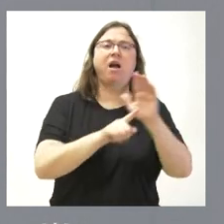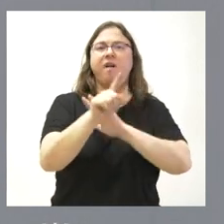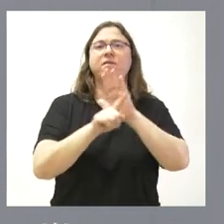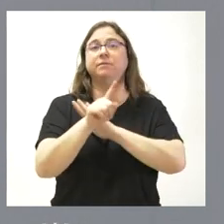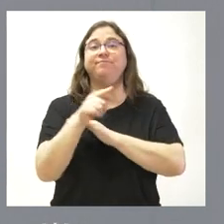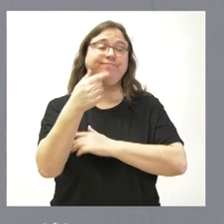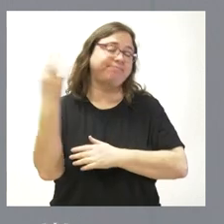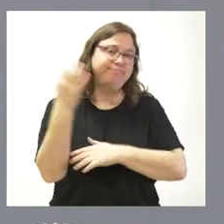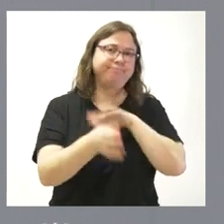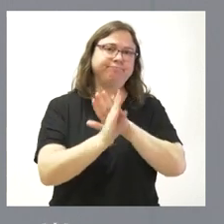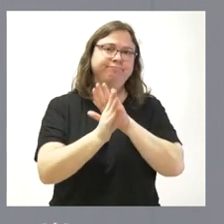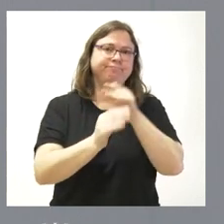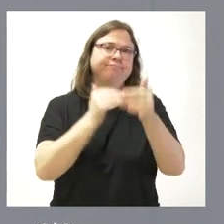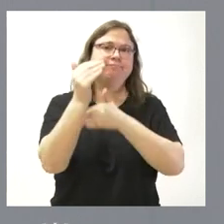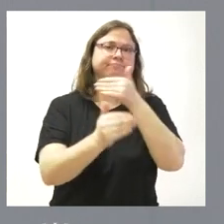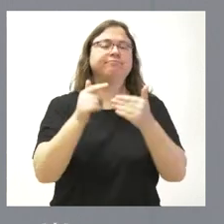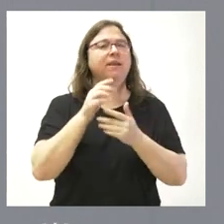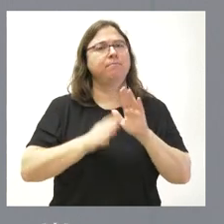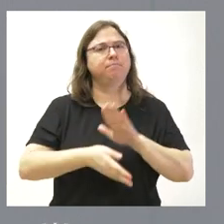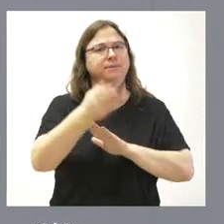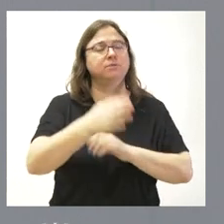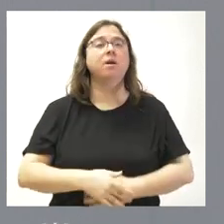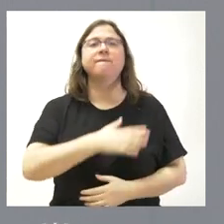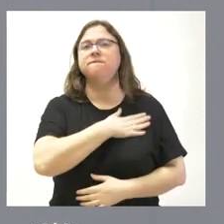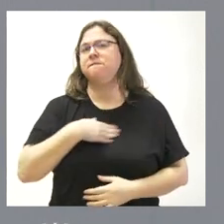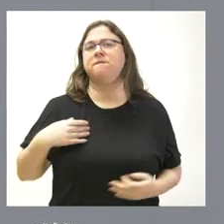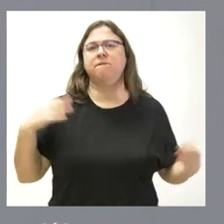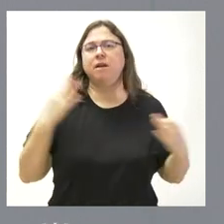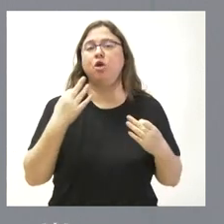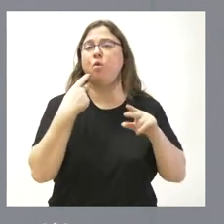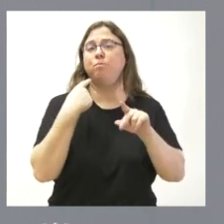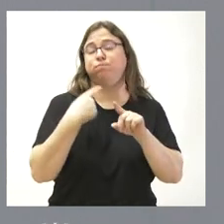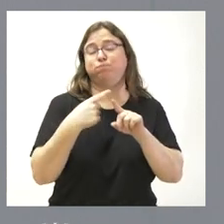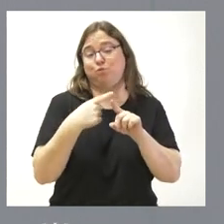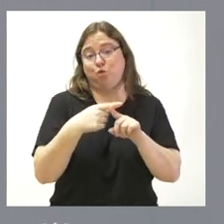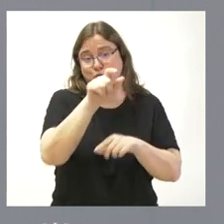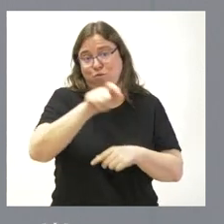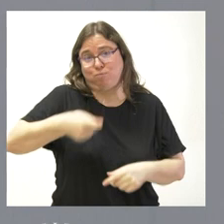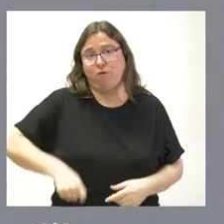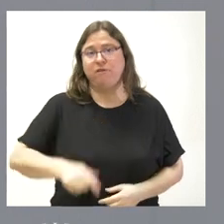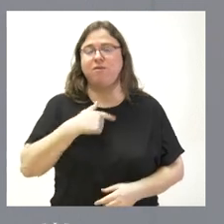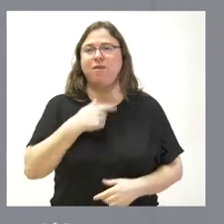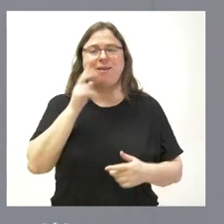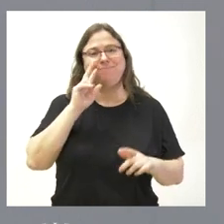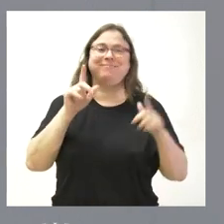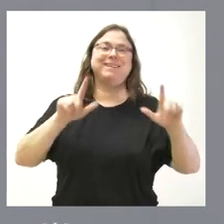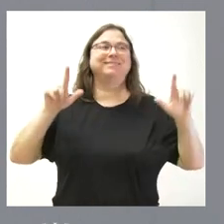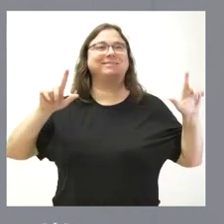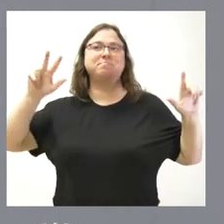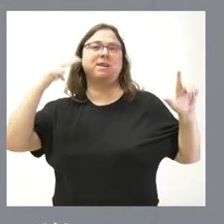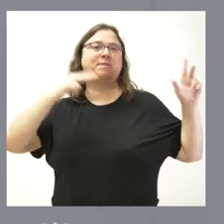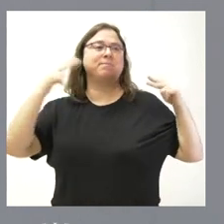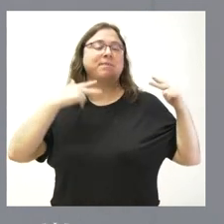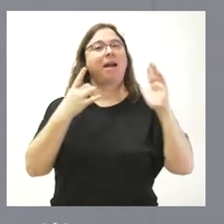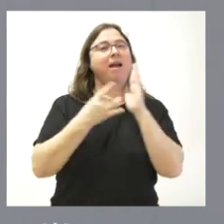tenemos que seguir progresando en esta dirección pretendemos que nuestros productores tengan allí un escaparate donde promocionar la imagen de